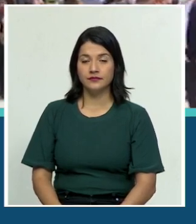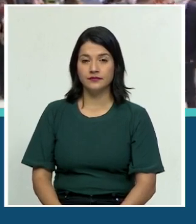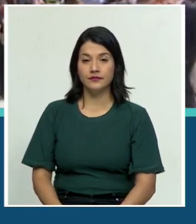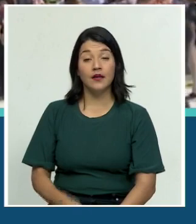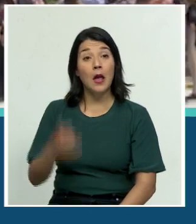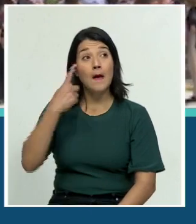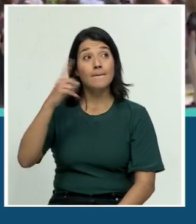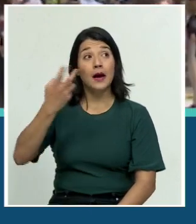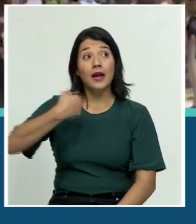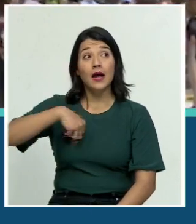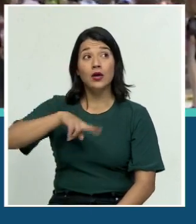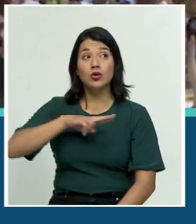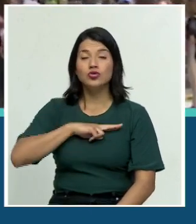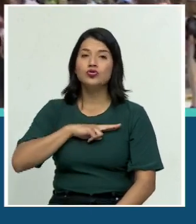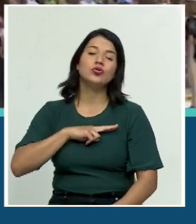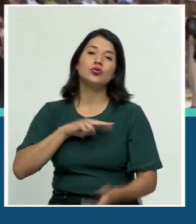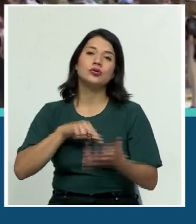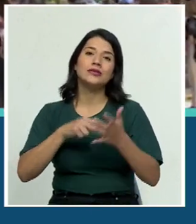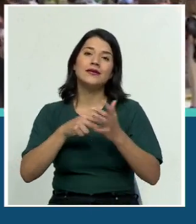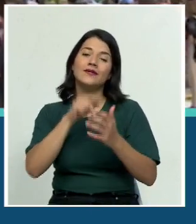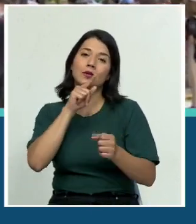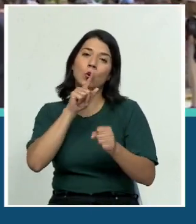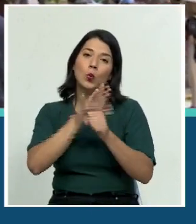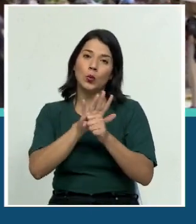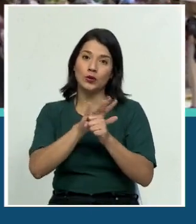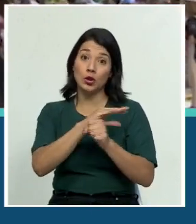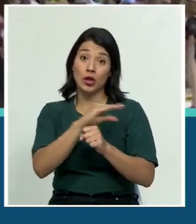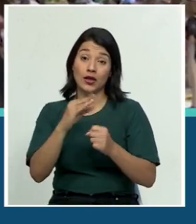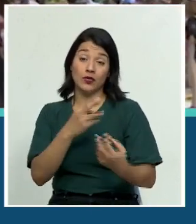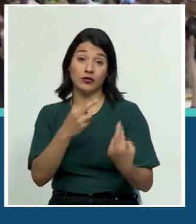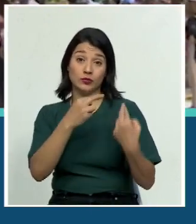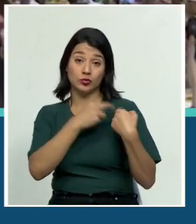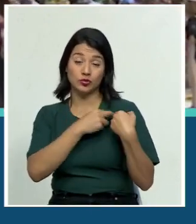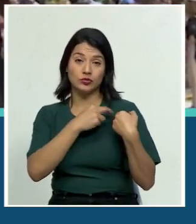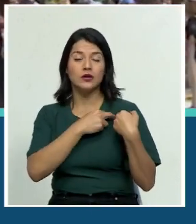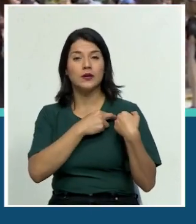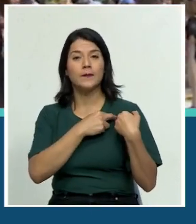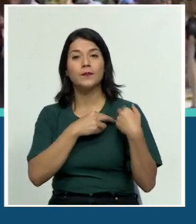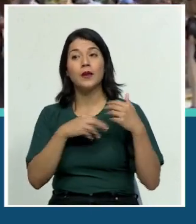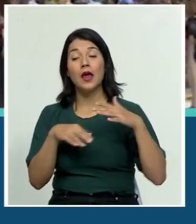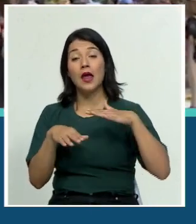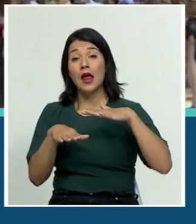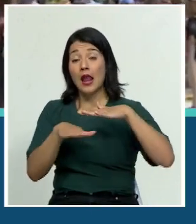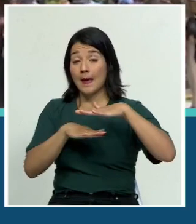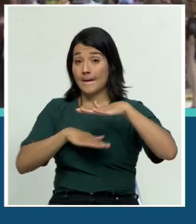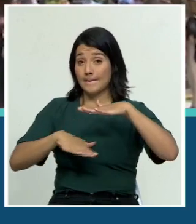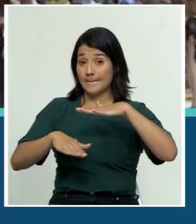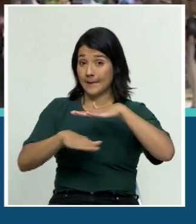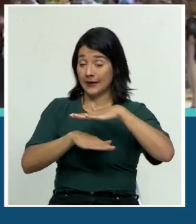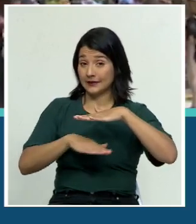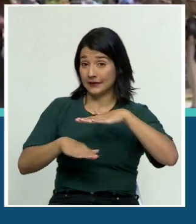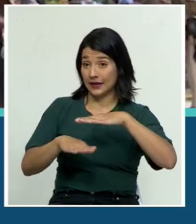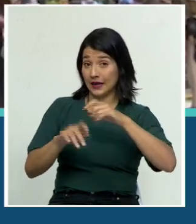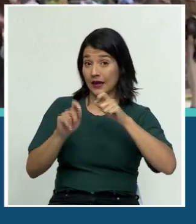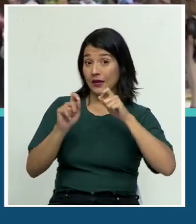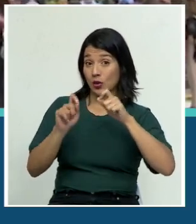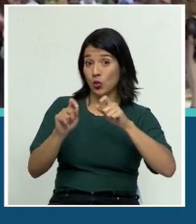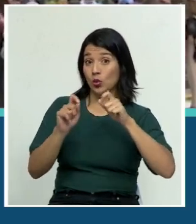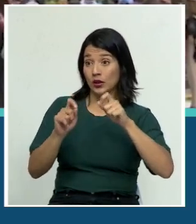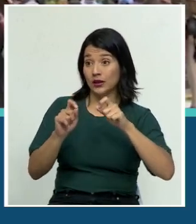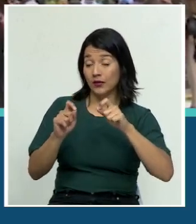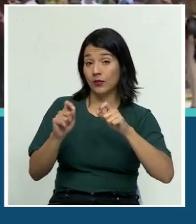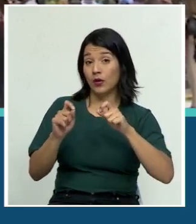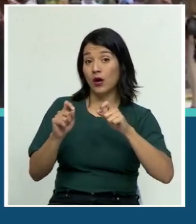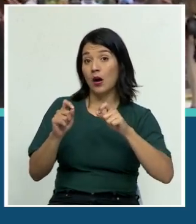Para nosotros es un compromiso, es una responsabilidad. La base educativa, por lo menos que nuestros dos papás tuvimos la oportunidad de